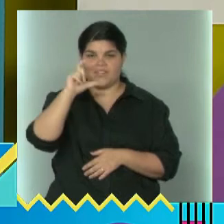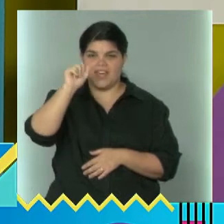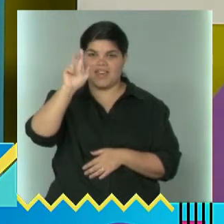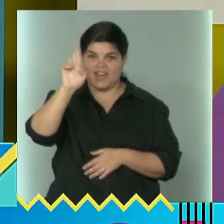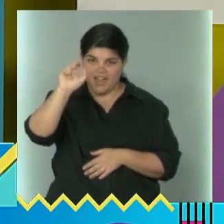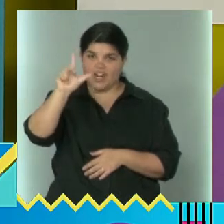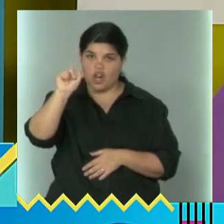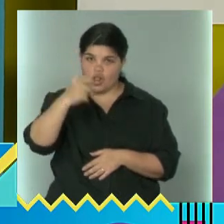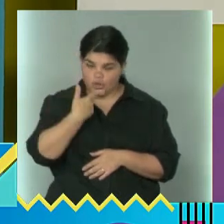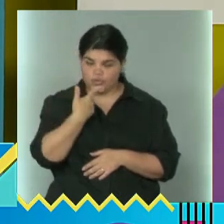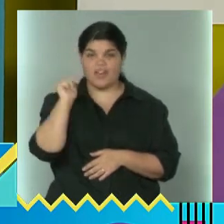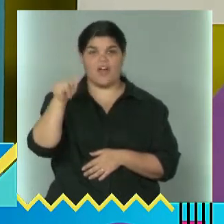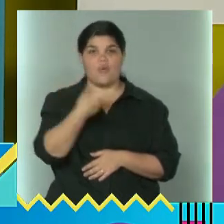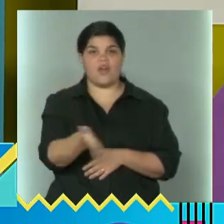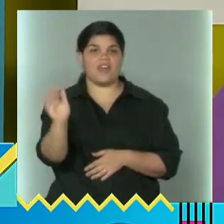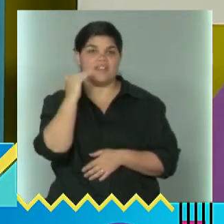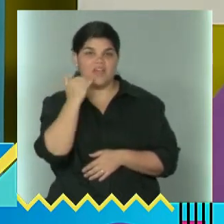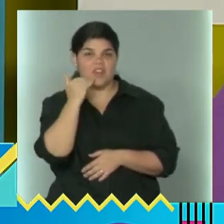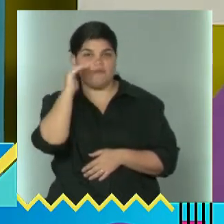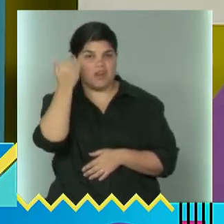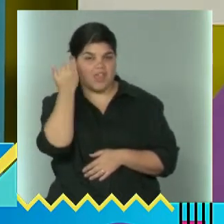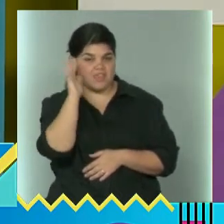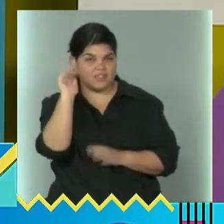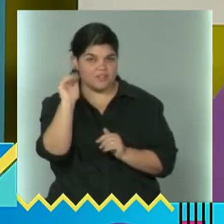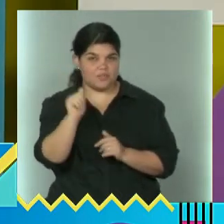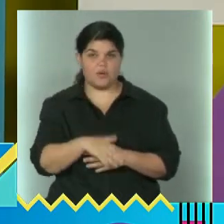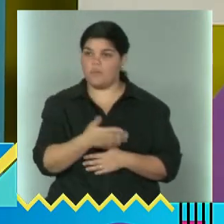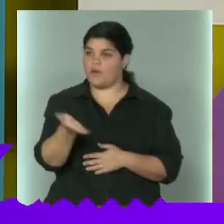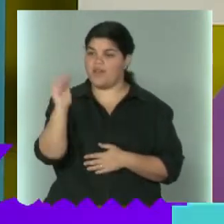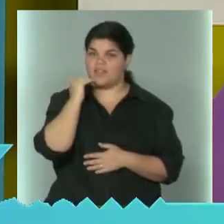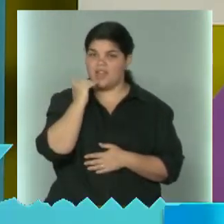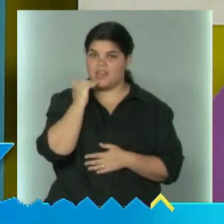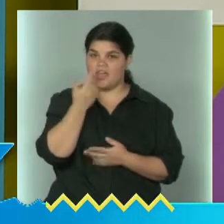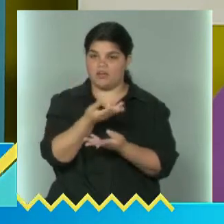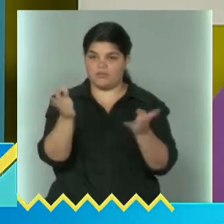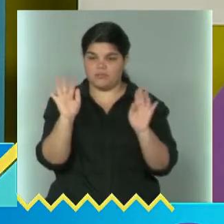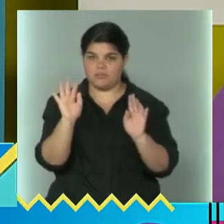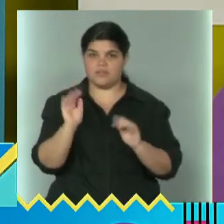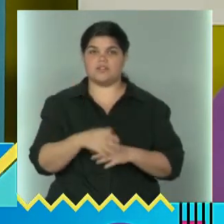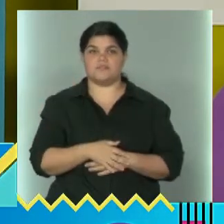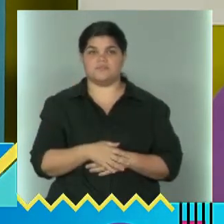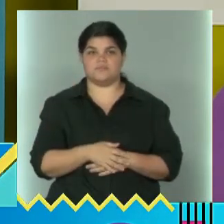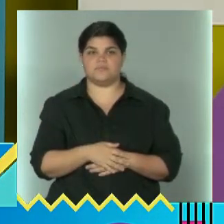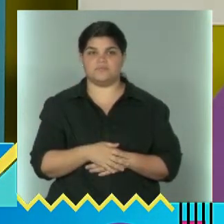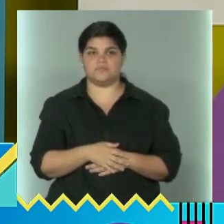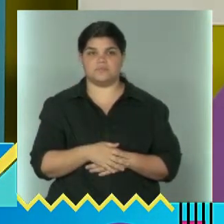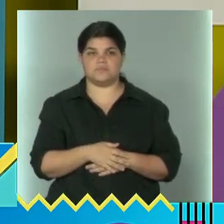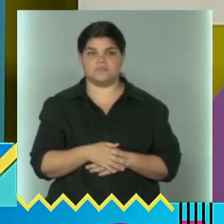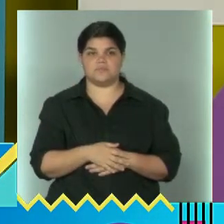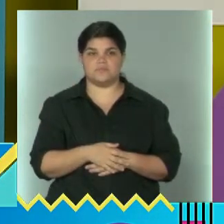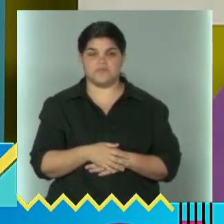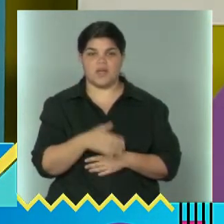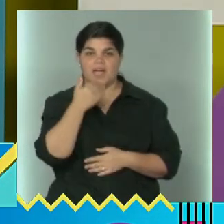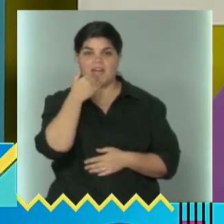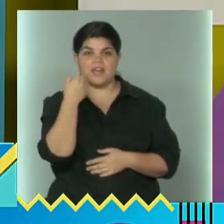Talent. Carlos, buenas tardes. Fernando Oviedo te saluda. Buenas tardes, Fernanda. ¿Cómo están? Buenas tardes a la audiencia y a Carolina también. Bueno, muchísimas gracias por